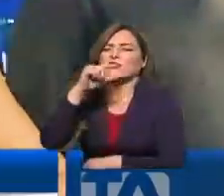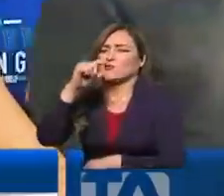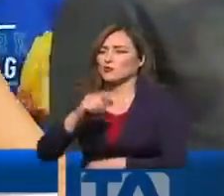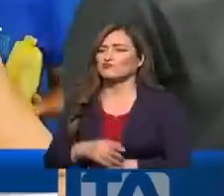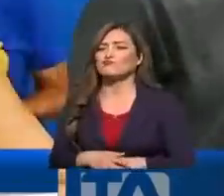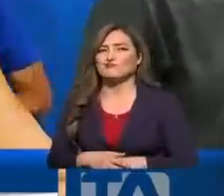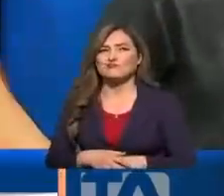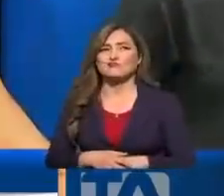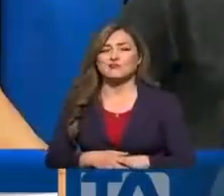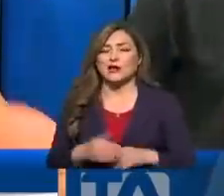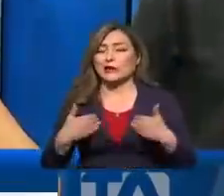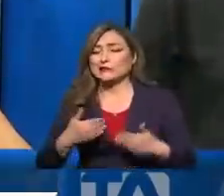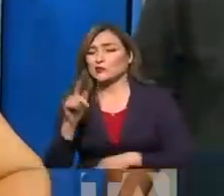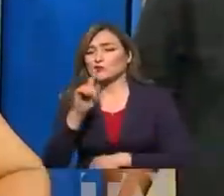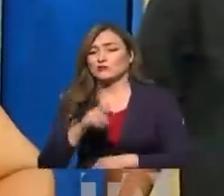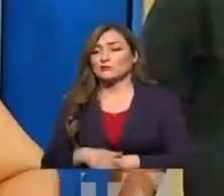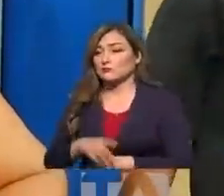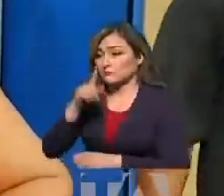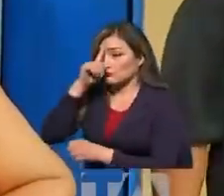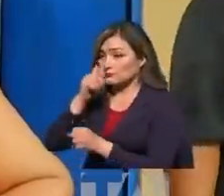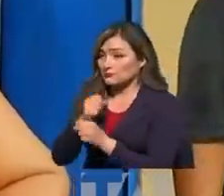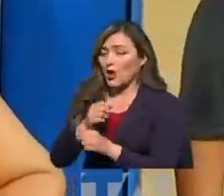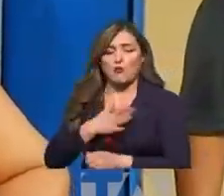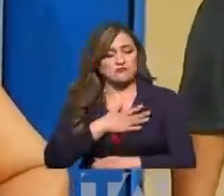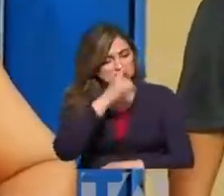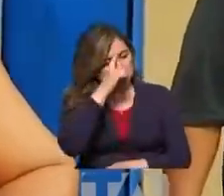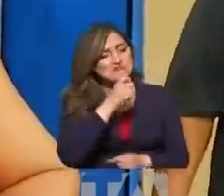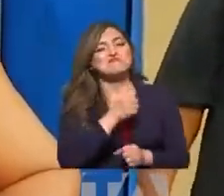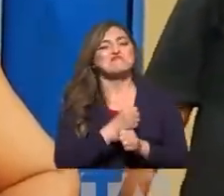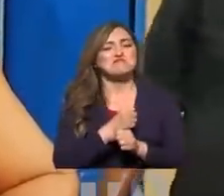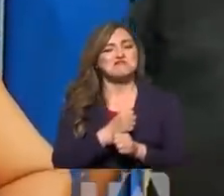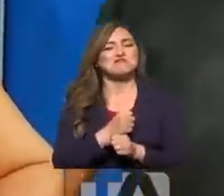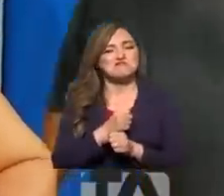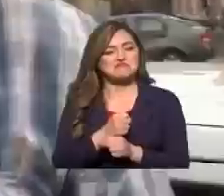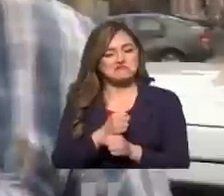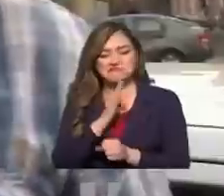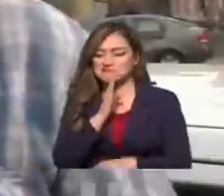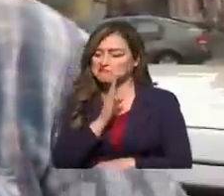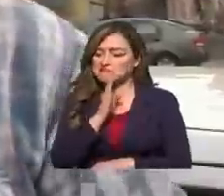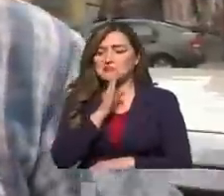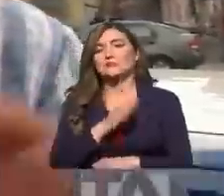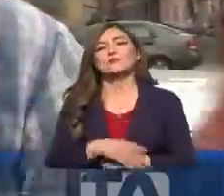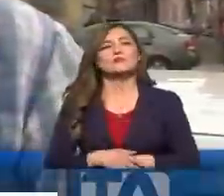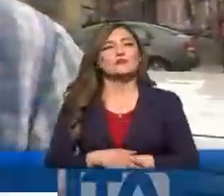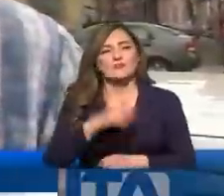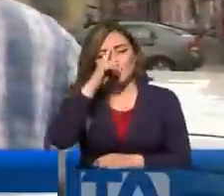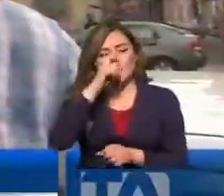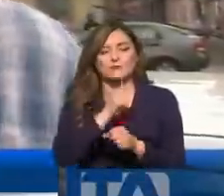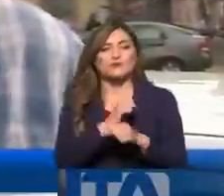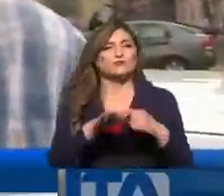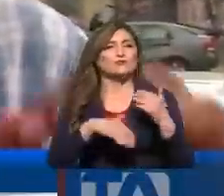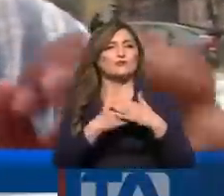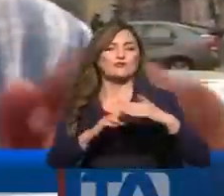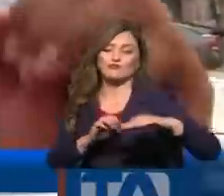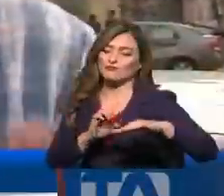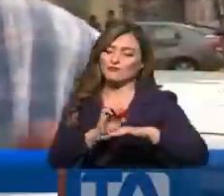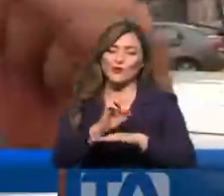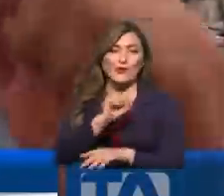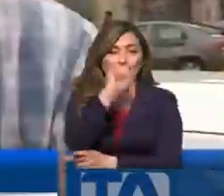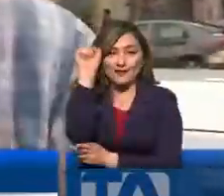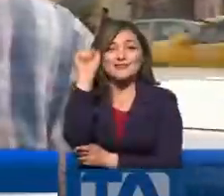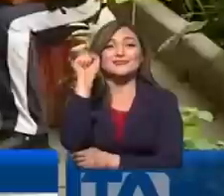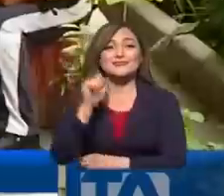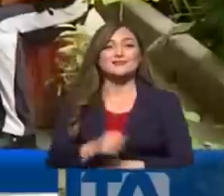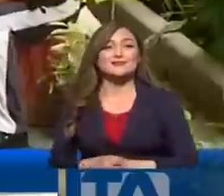No hay que desmayar, vamos. ¿Tienen fe? Fe bastante, fe. La fe intacta está siempre. Dando toda mi fe para que Ecuador termine ganando